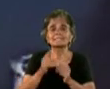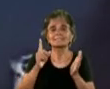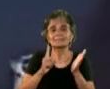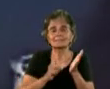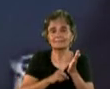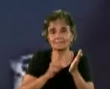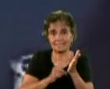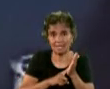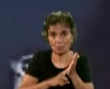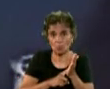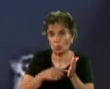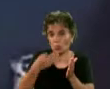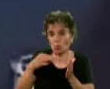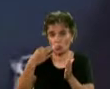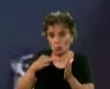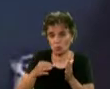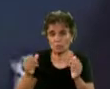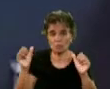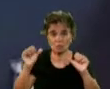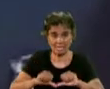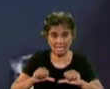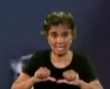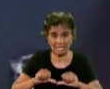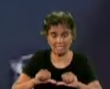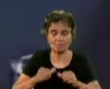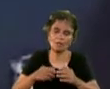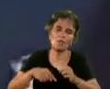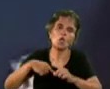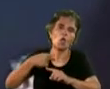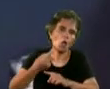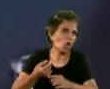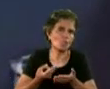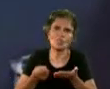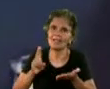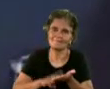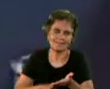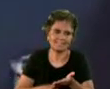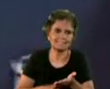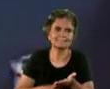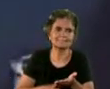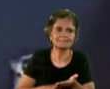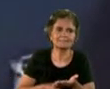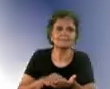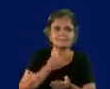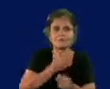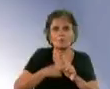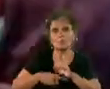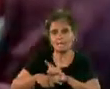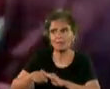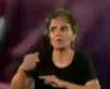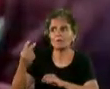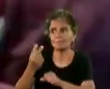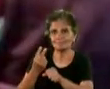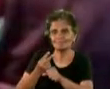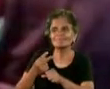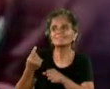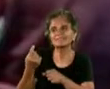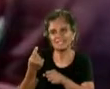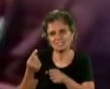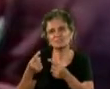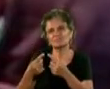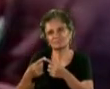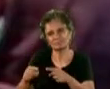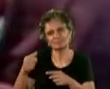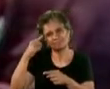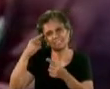cae en diputados, vamos a volver a la carga con otros DNU. Admitió diferencias con Victoria Villarruel. Tucumán,